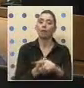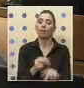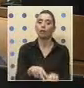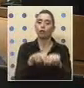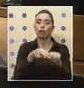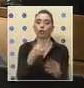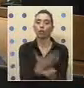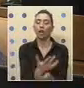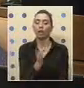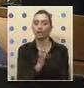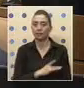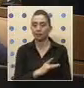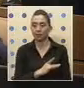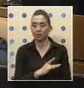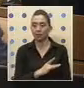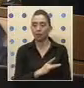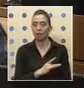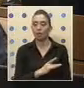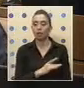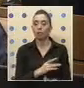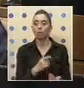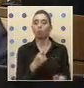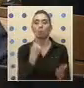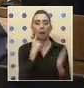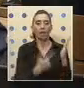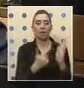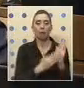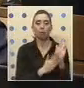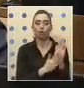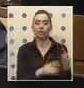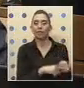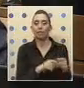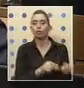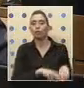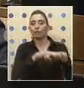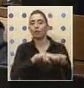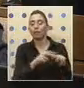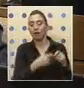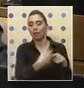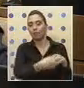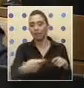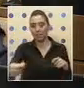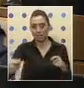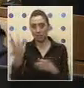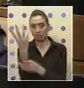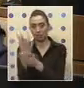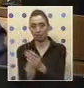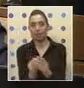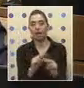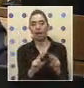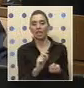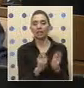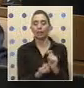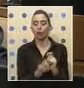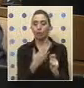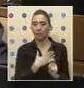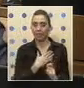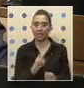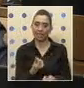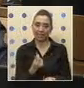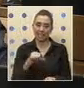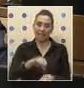Chile para poder financiar sus políticas sociales. Y eso también hay que terminarlo. Por eso es que esta reforma busca que el